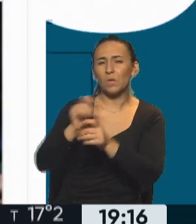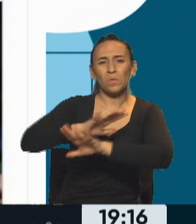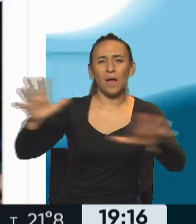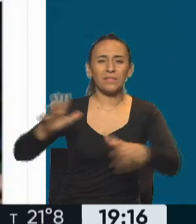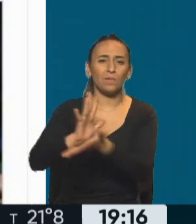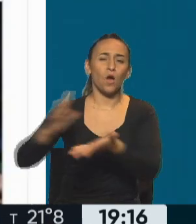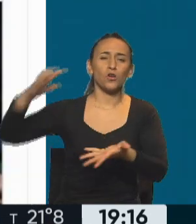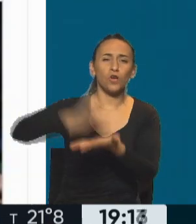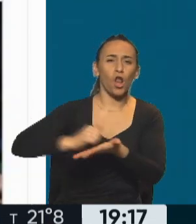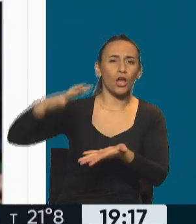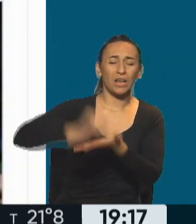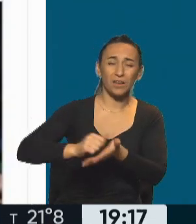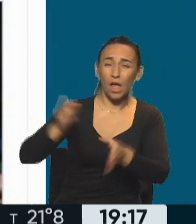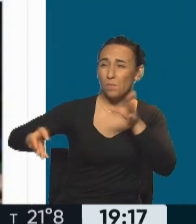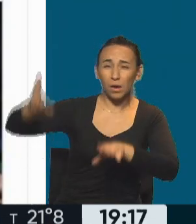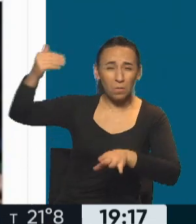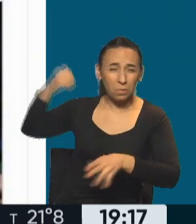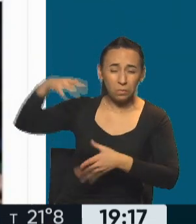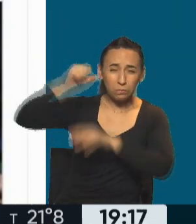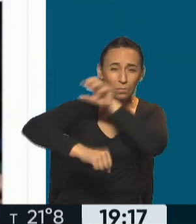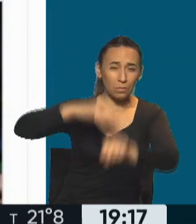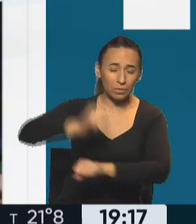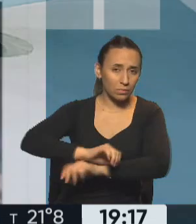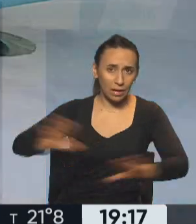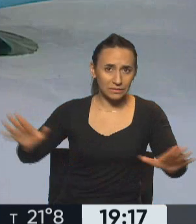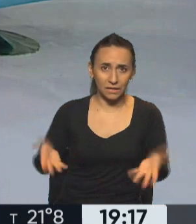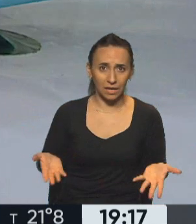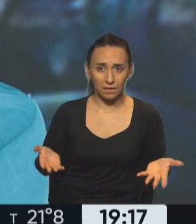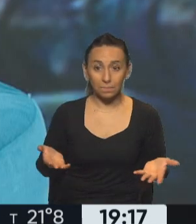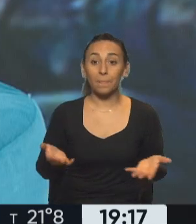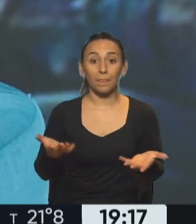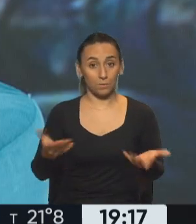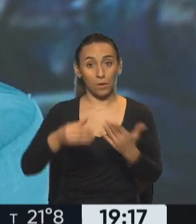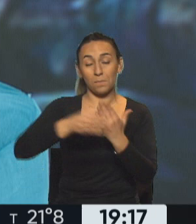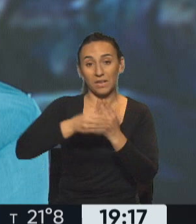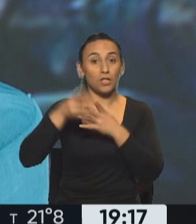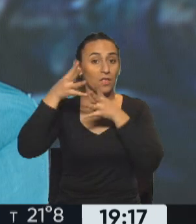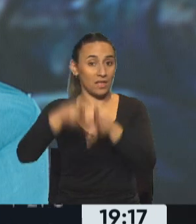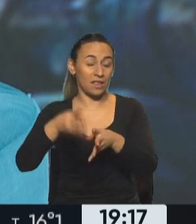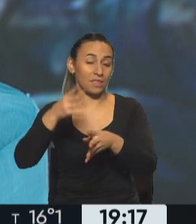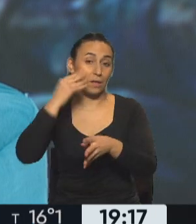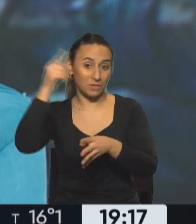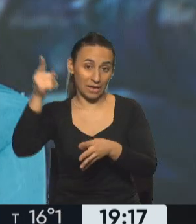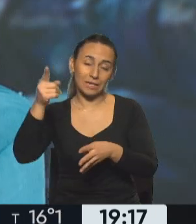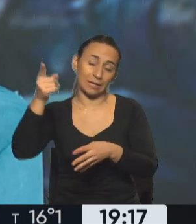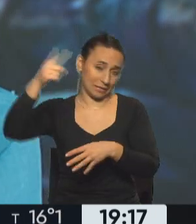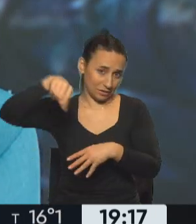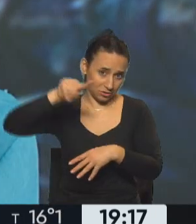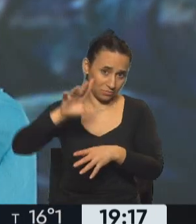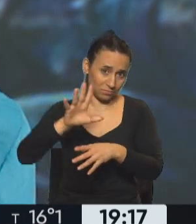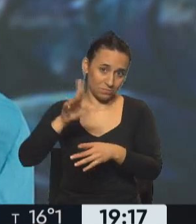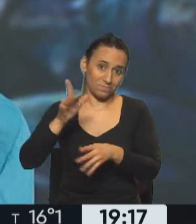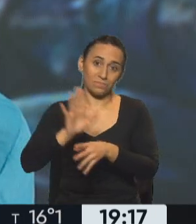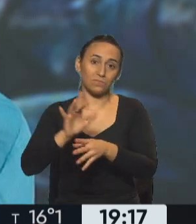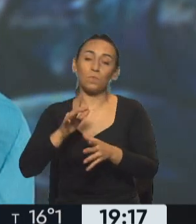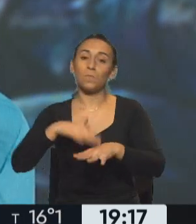Esto es lo que dice Carmona, secretario de Malvinas. Bueno, en el caso del ministro de Defensa británico, me atrevo a decir que son los últimos ladrillos de un